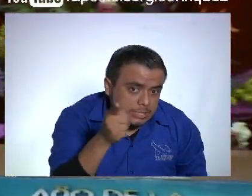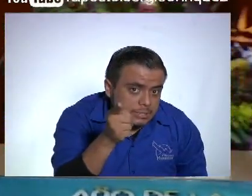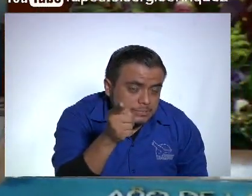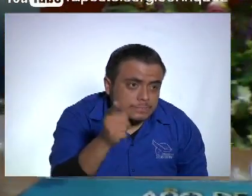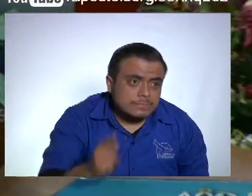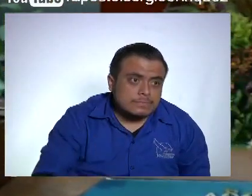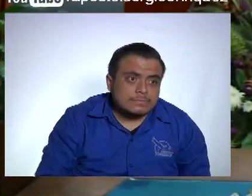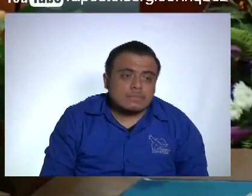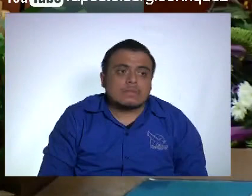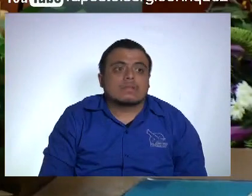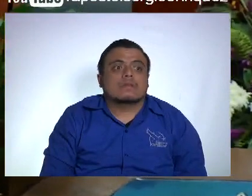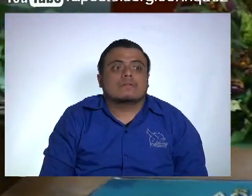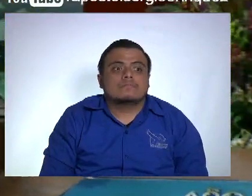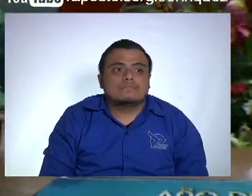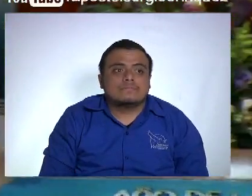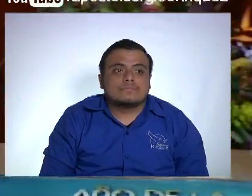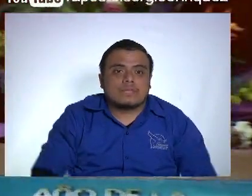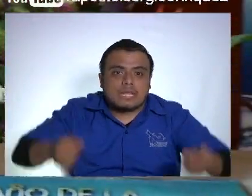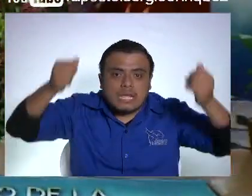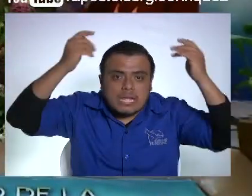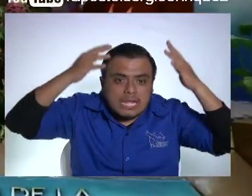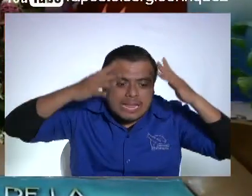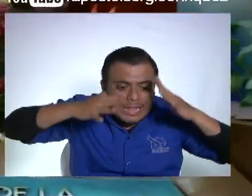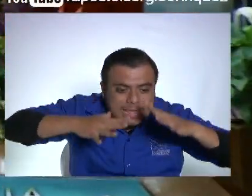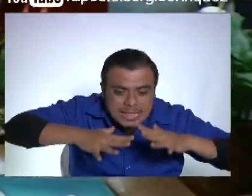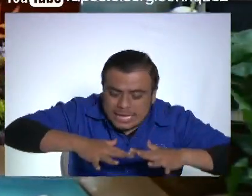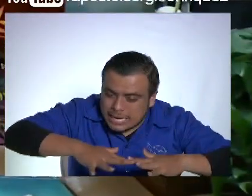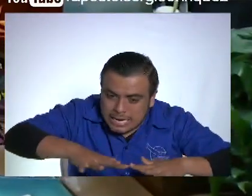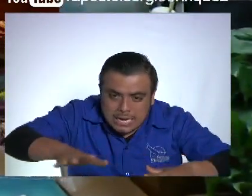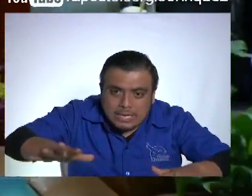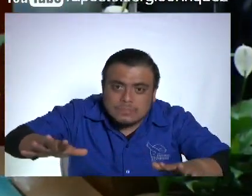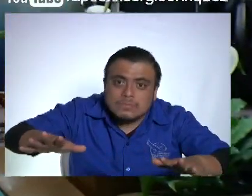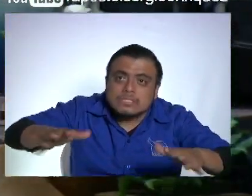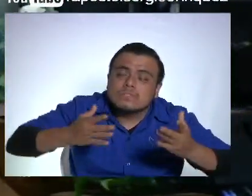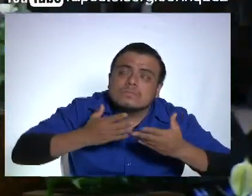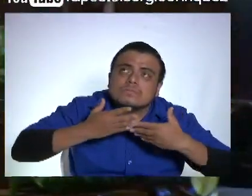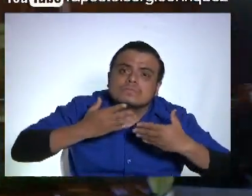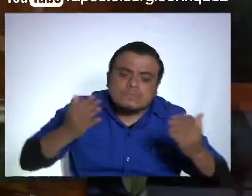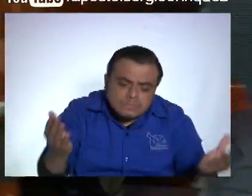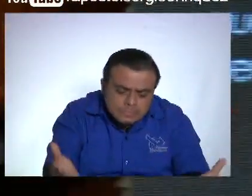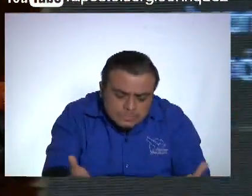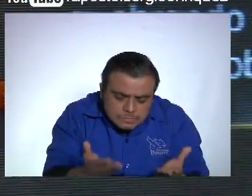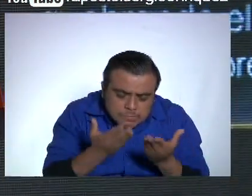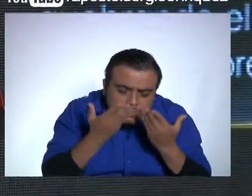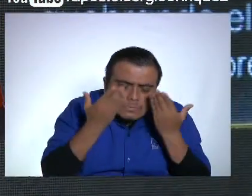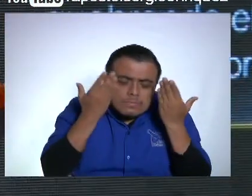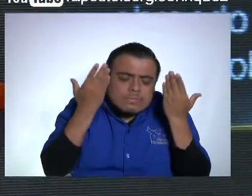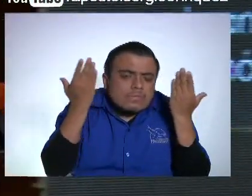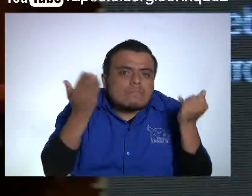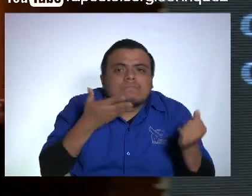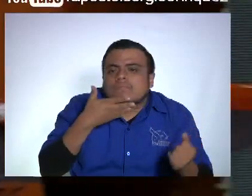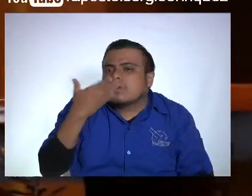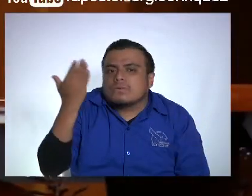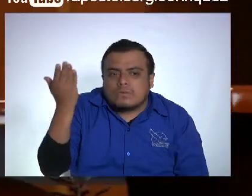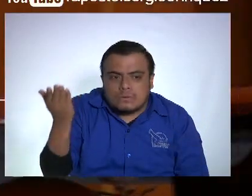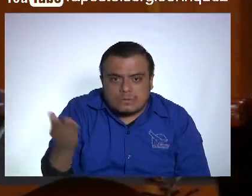que derrames tu mejor perfume esta noche. Que derrames tu mejor